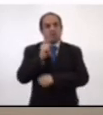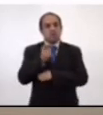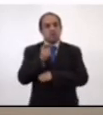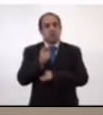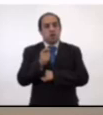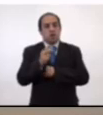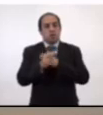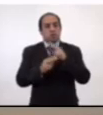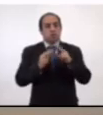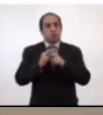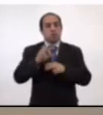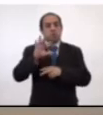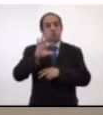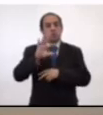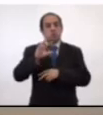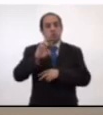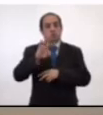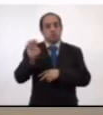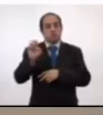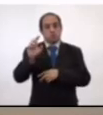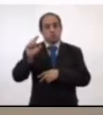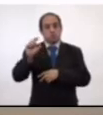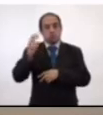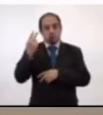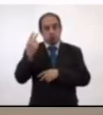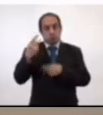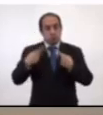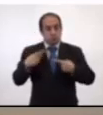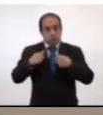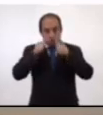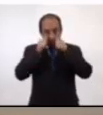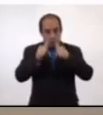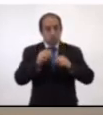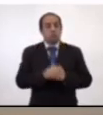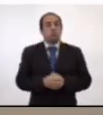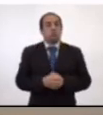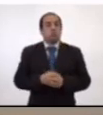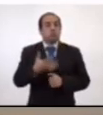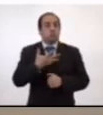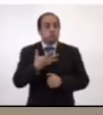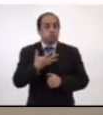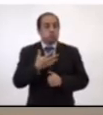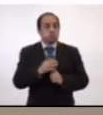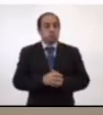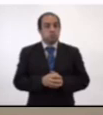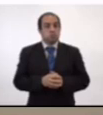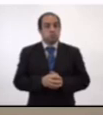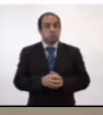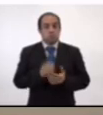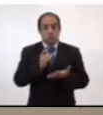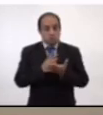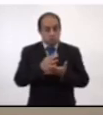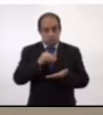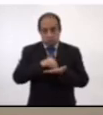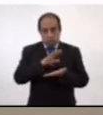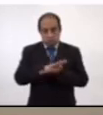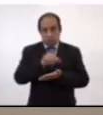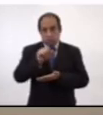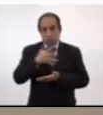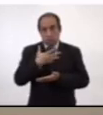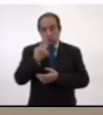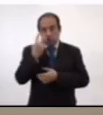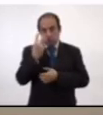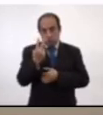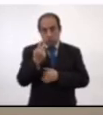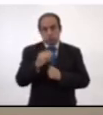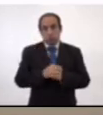de 425 personas atendidas, inclusive no nada más a través de una cita, sino ya hemos generado 2